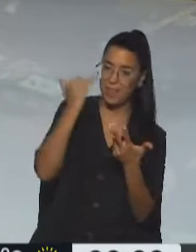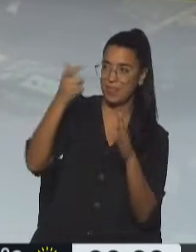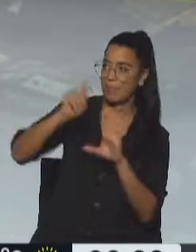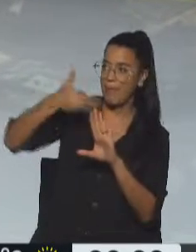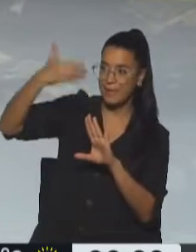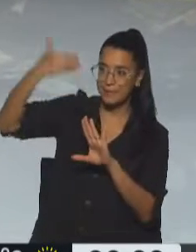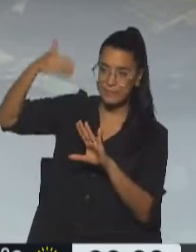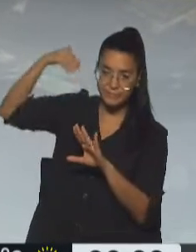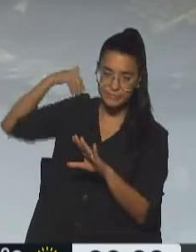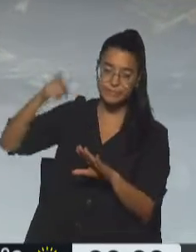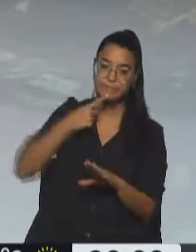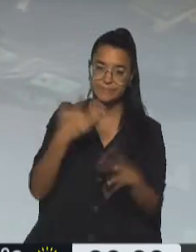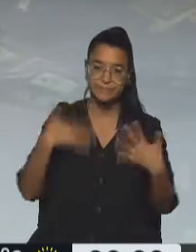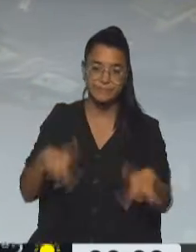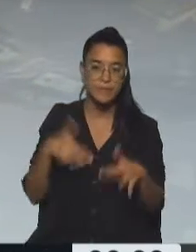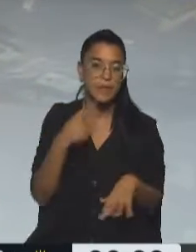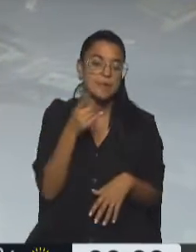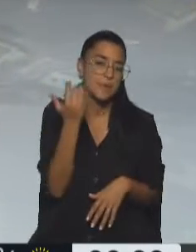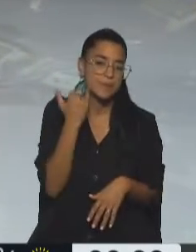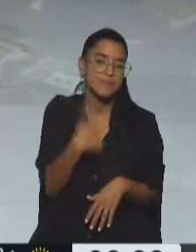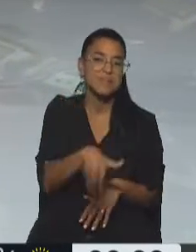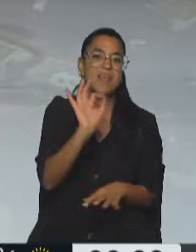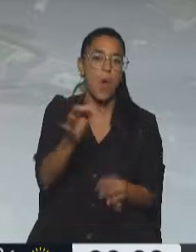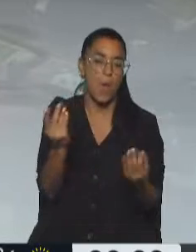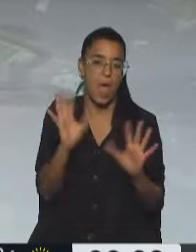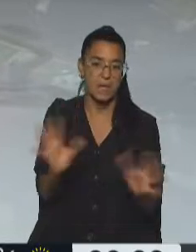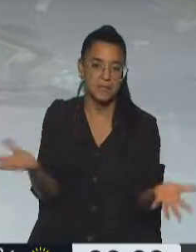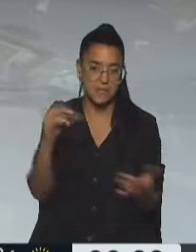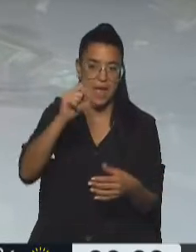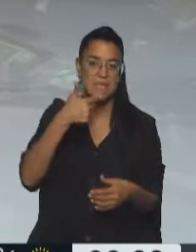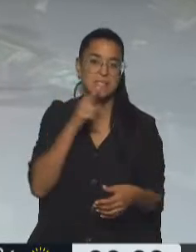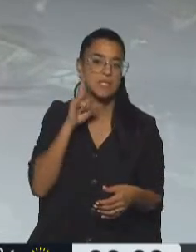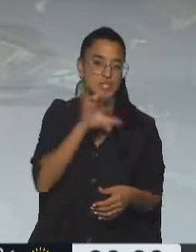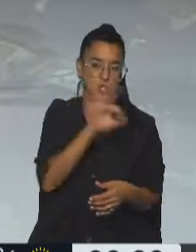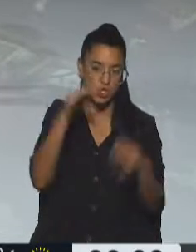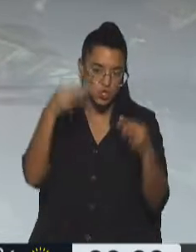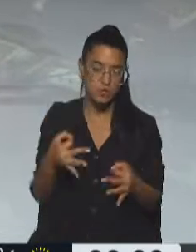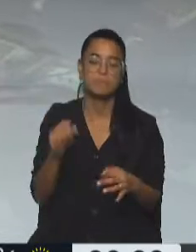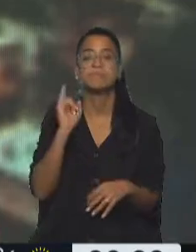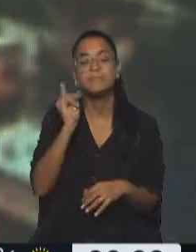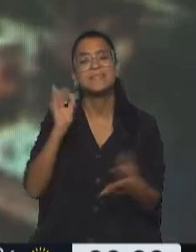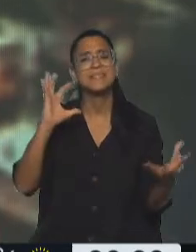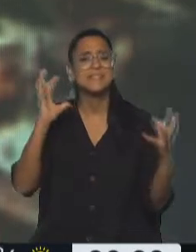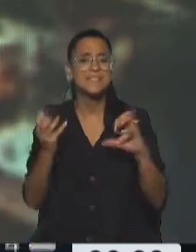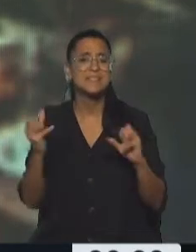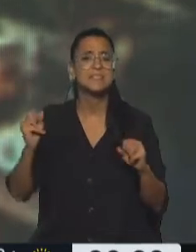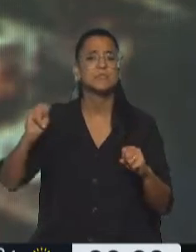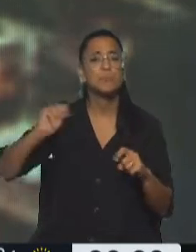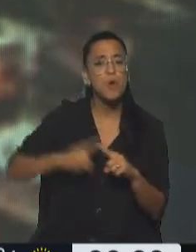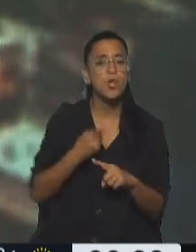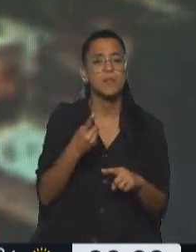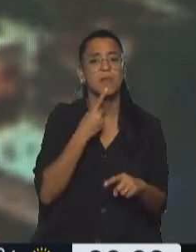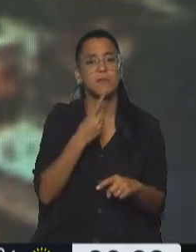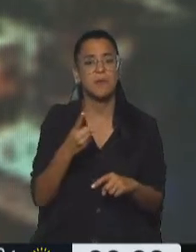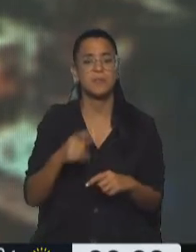meses. Es una crónica anunciada el final de Castillo. Sí, así es. La crisis política en Perú